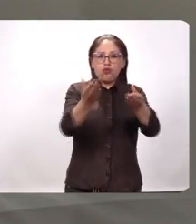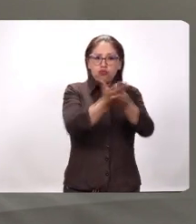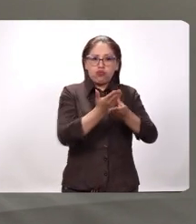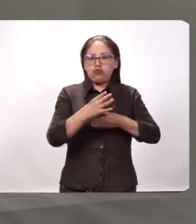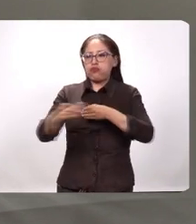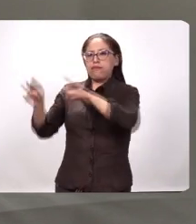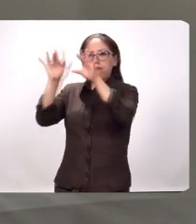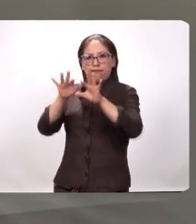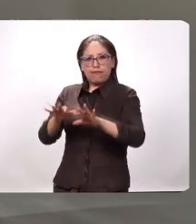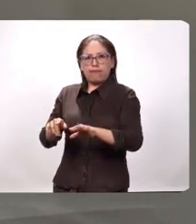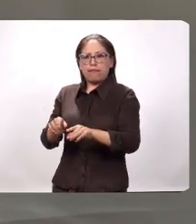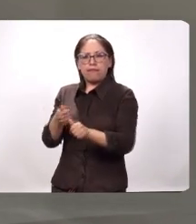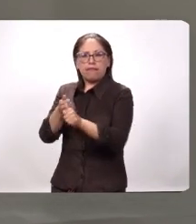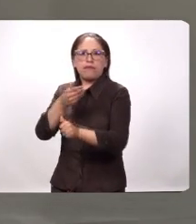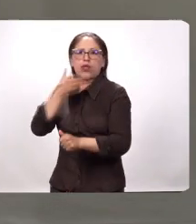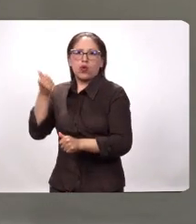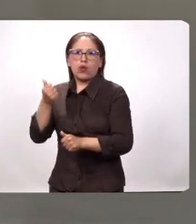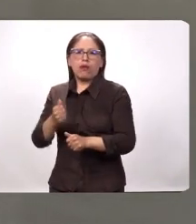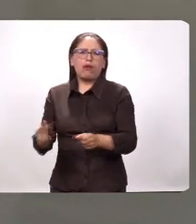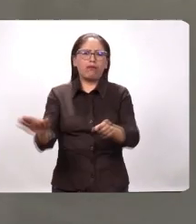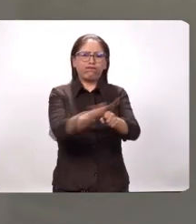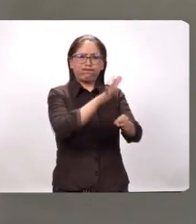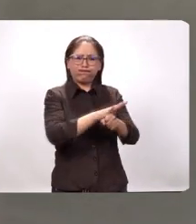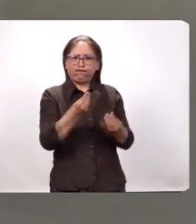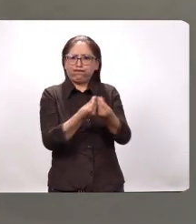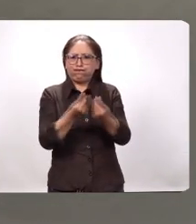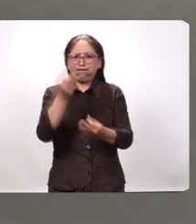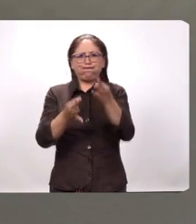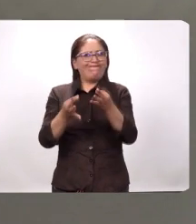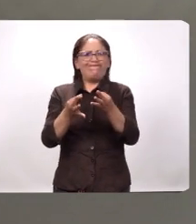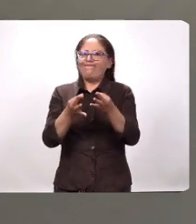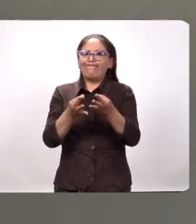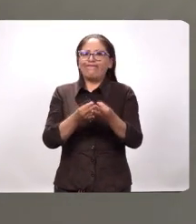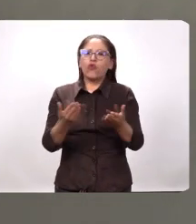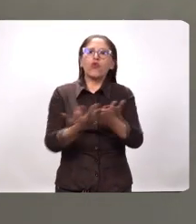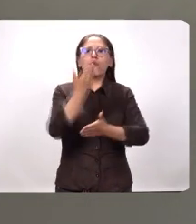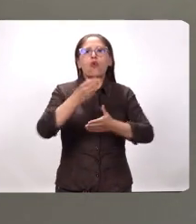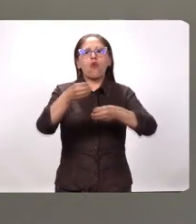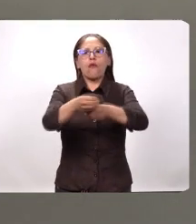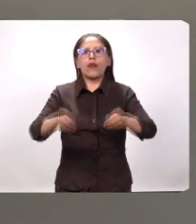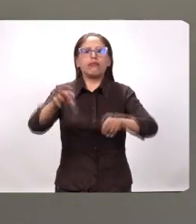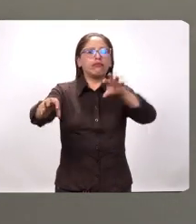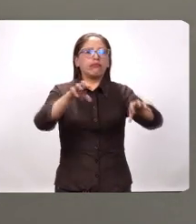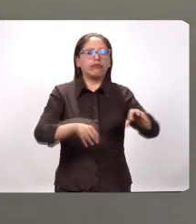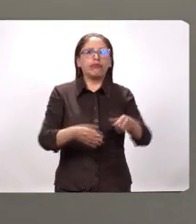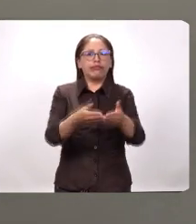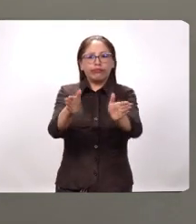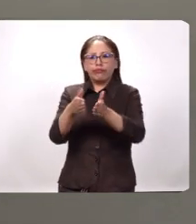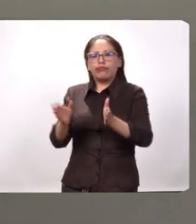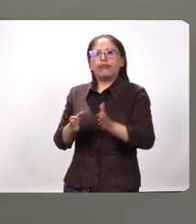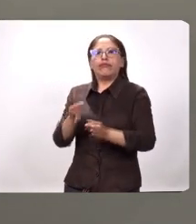acceso digital a los expedientes, el descongestionamiento del sistema judicial con la creación de juzgados y